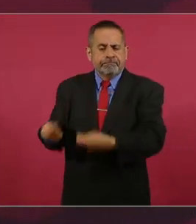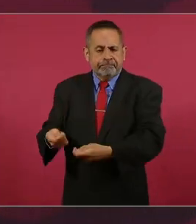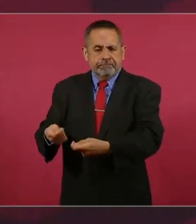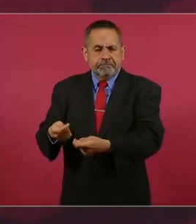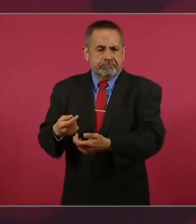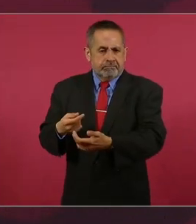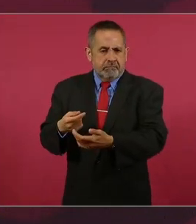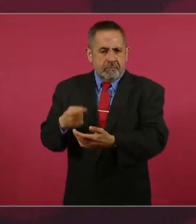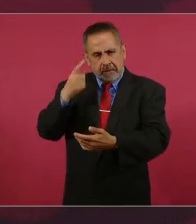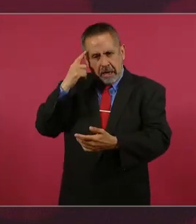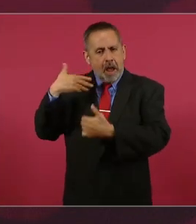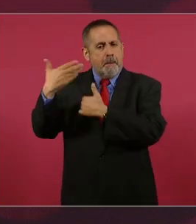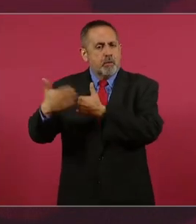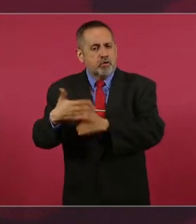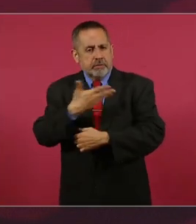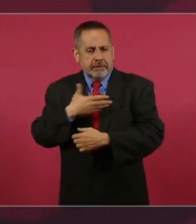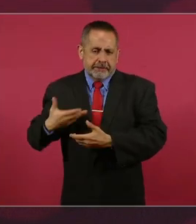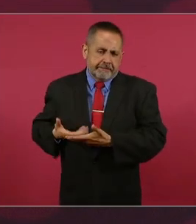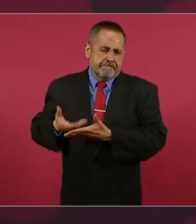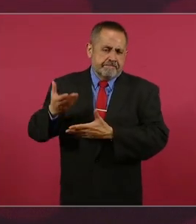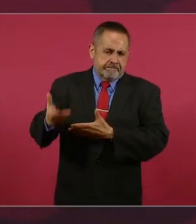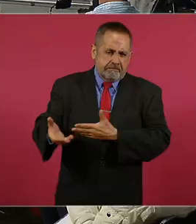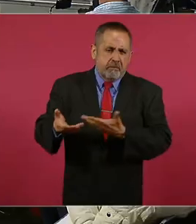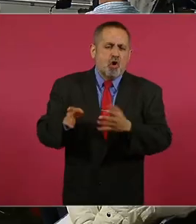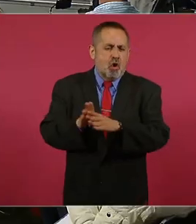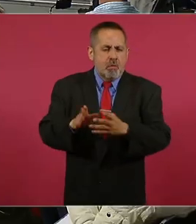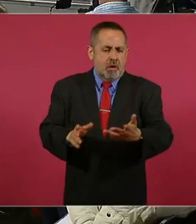entregar. O sea, ¿Cómo debe?